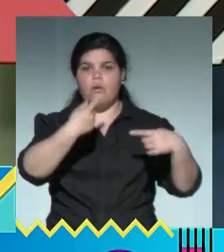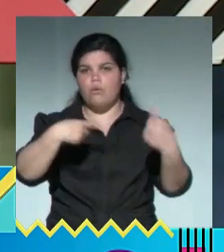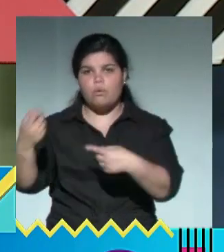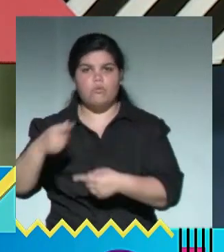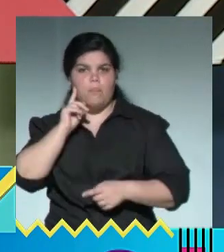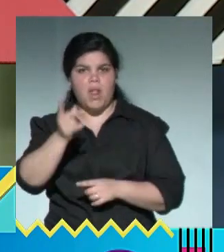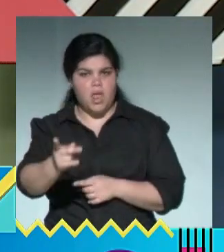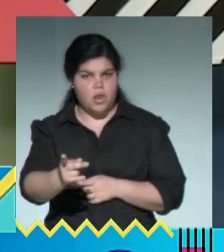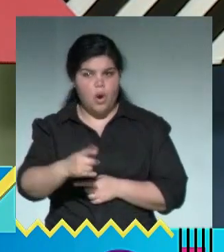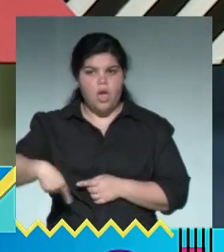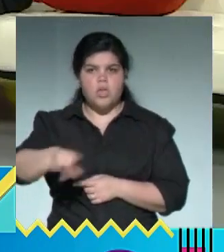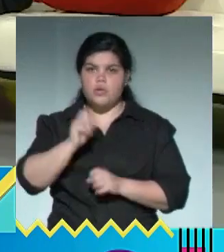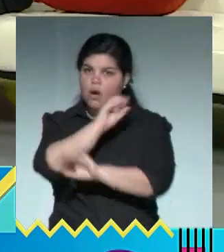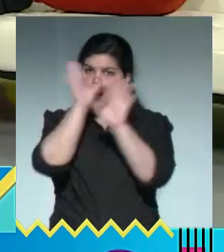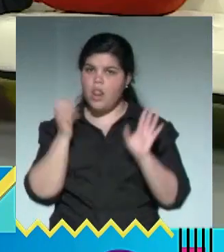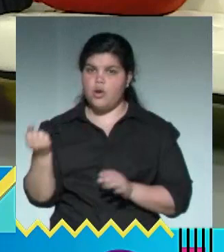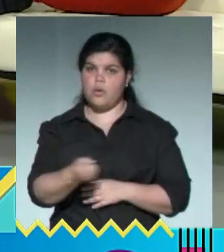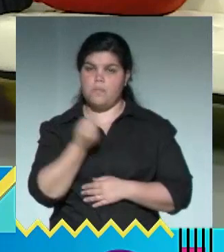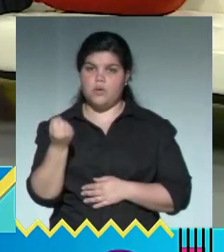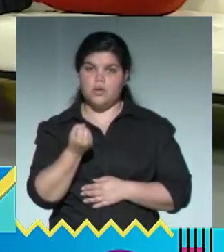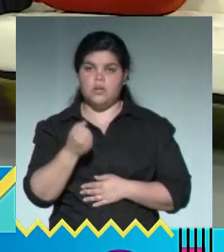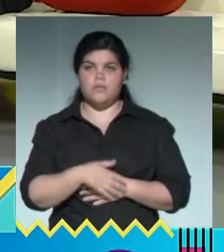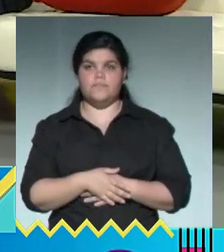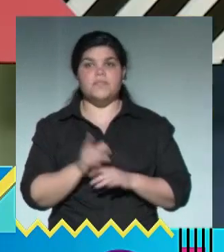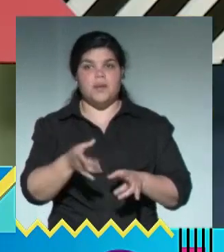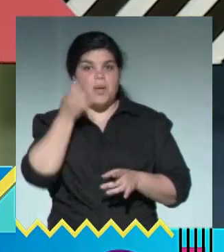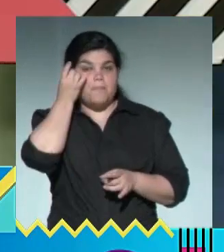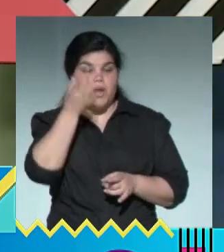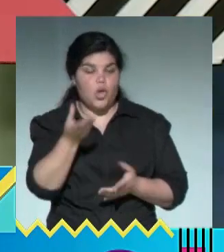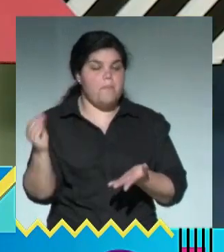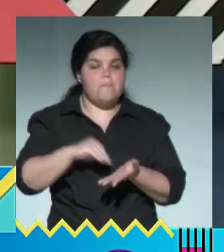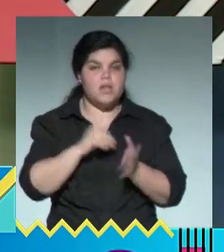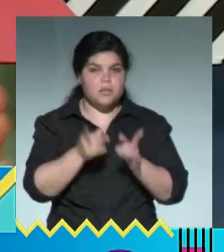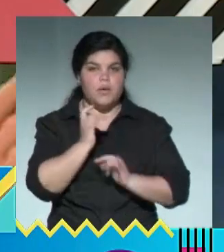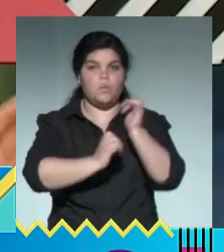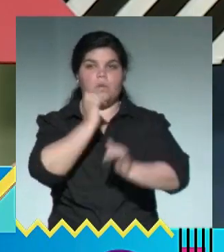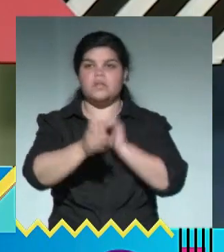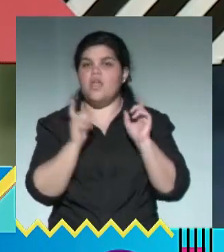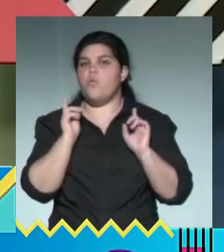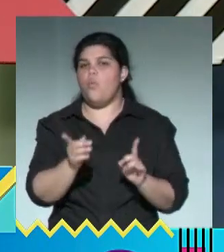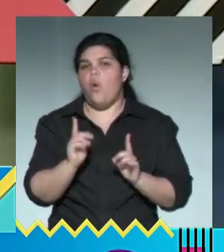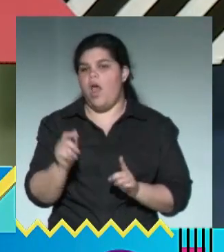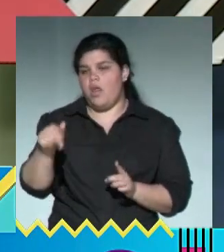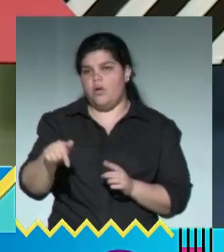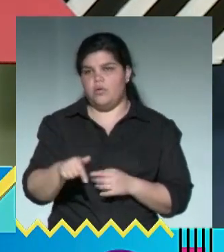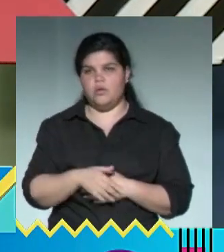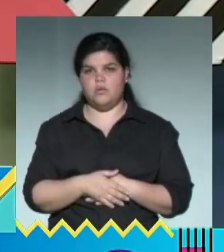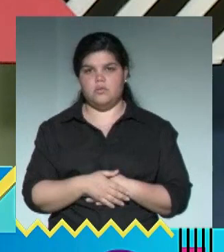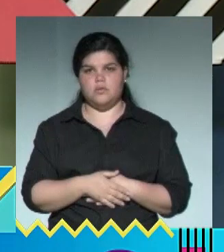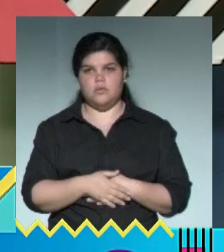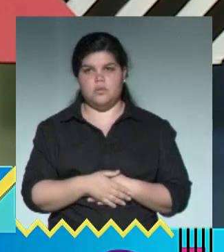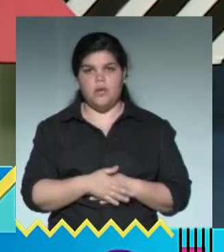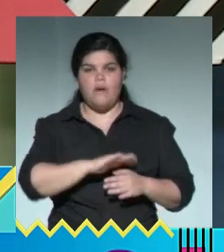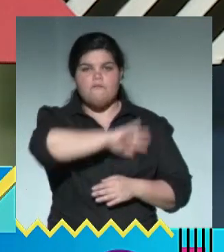Y me parece que en eso hay que ser muy claro. Como lo mismo, disculpame te lo diga, te agrego, lo mismo que ha sucedido ahora con los barrios que encontramos en el